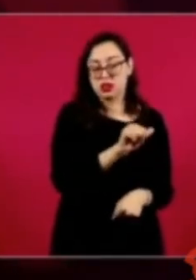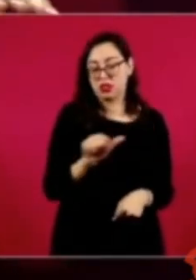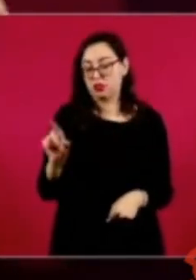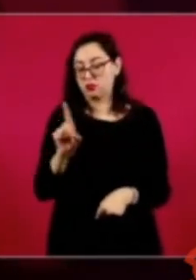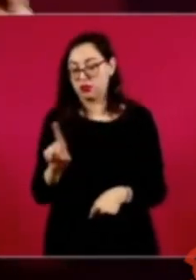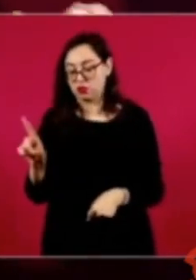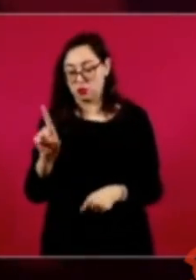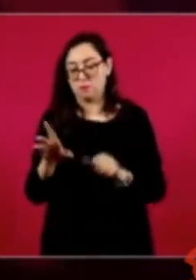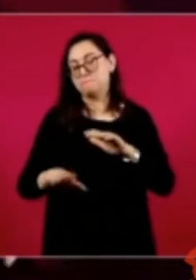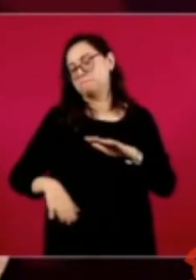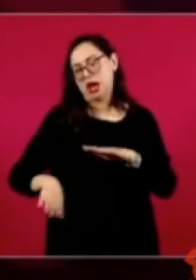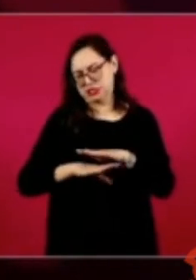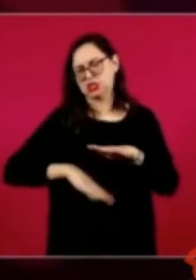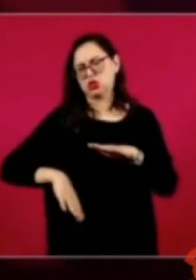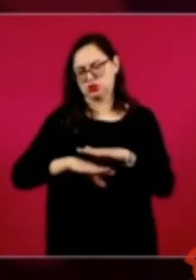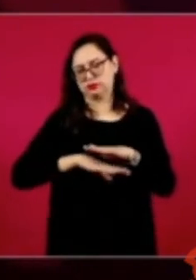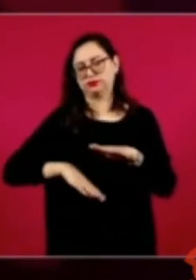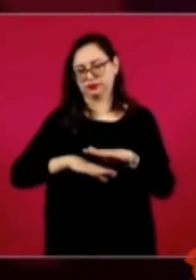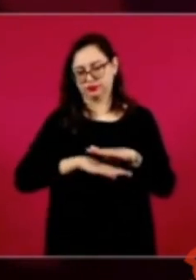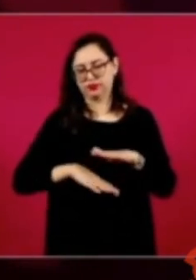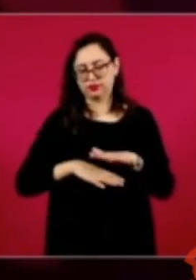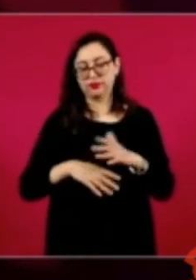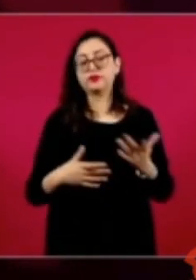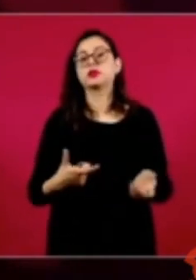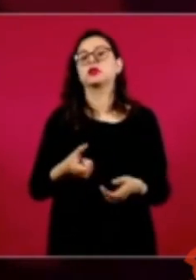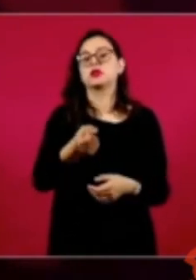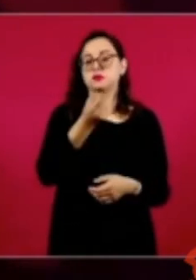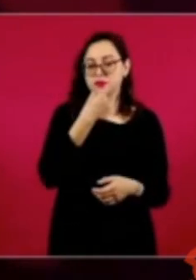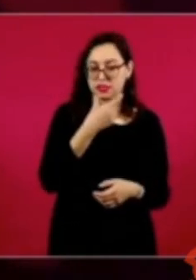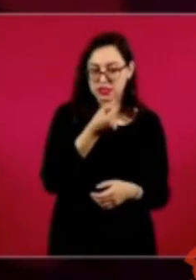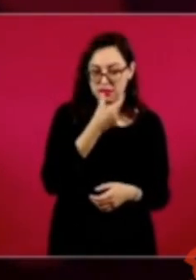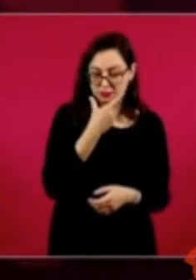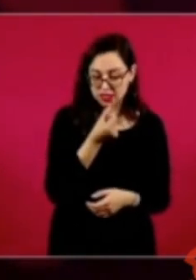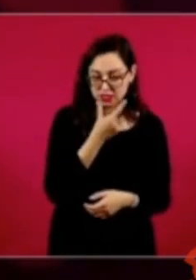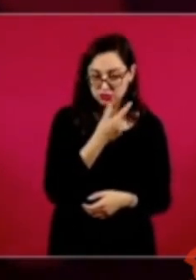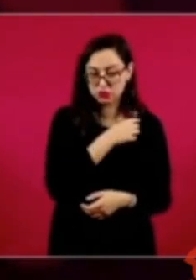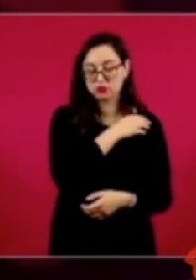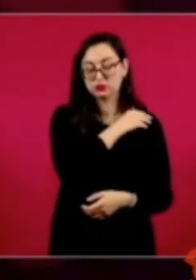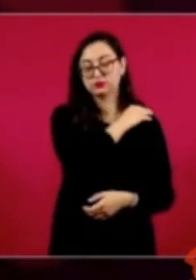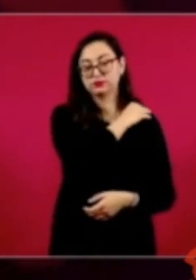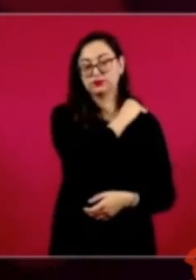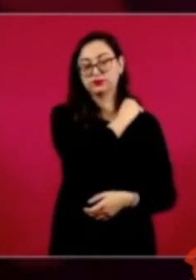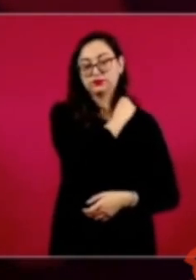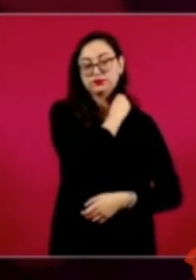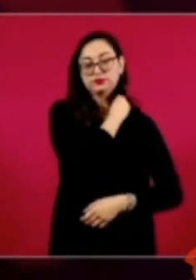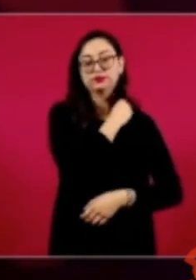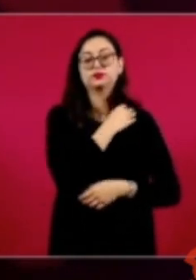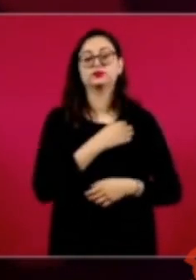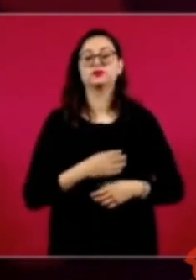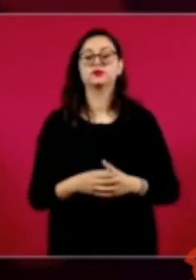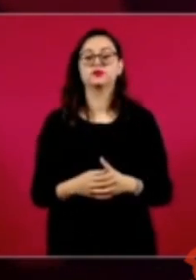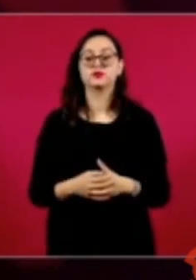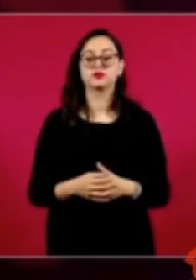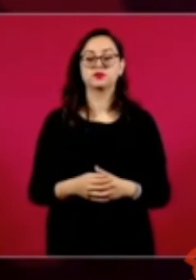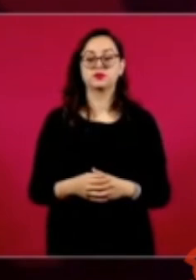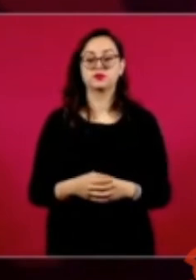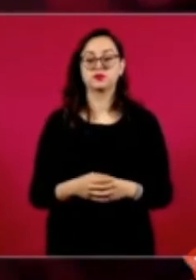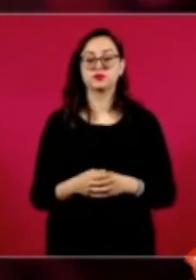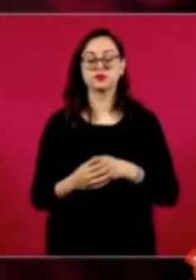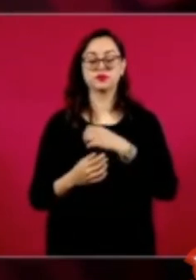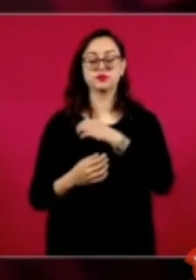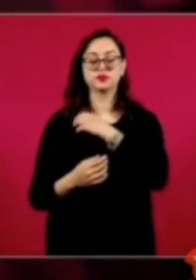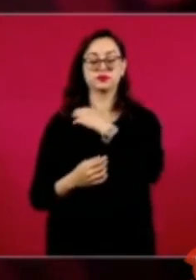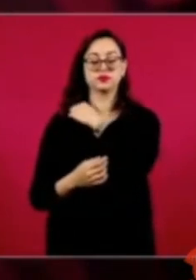para lo básico, con medicamento. Ahí en cada centro de